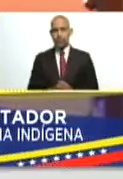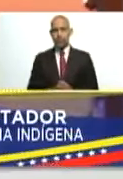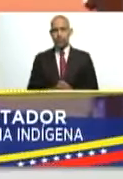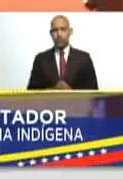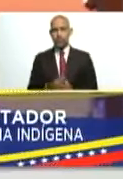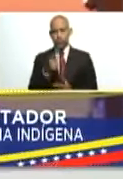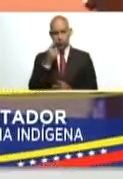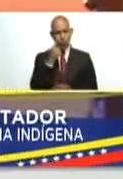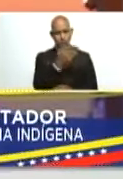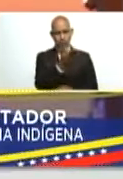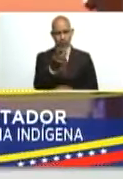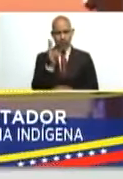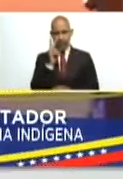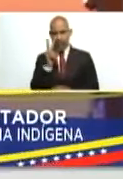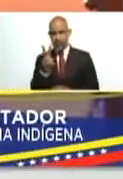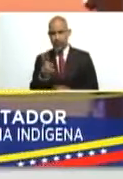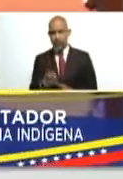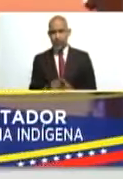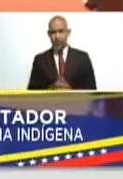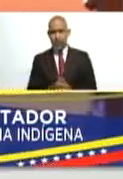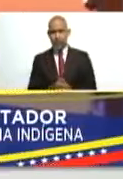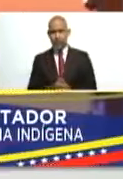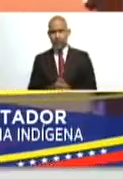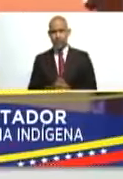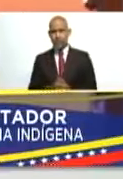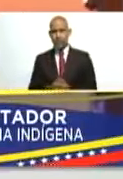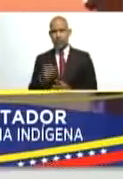vieron? ¿Ah? ¿Cómo que se llama? Sofía.